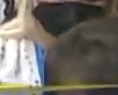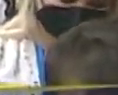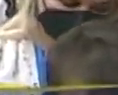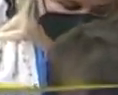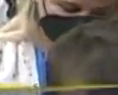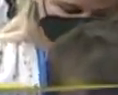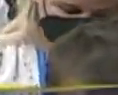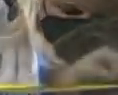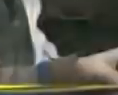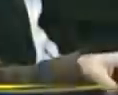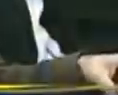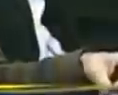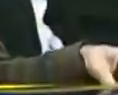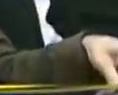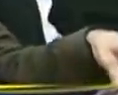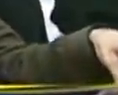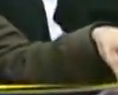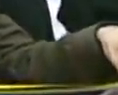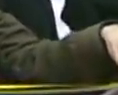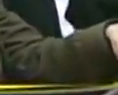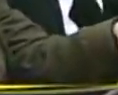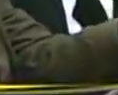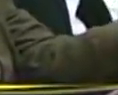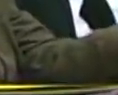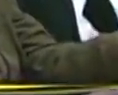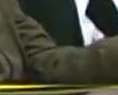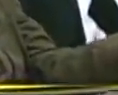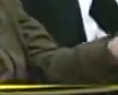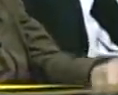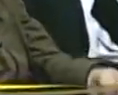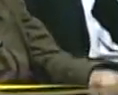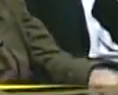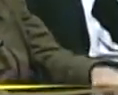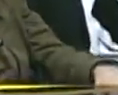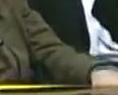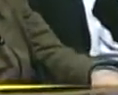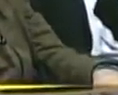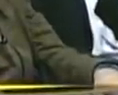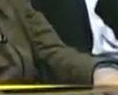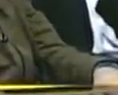liberadora frente al enemigo histórico de los pueblos libres y soberanos.